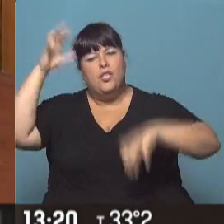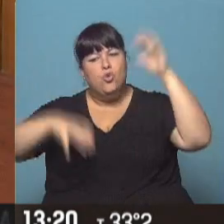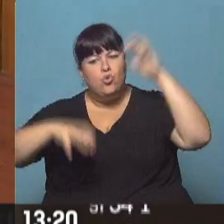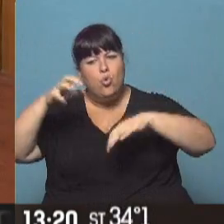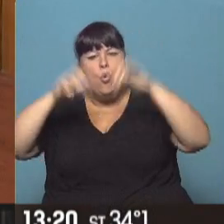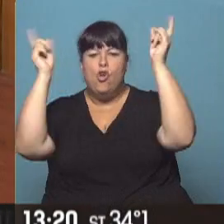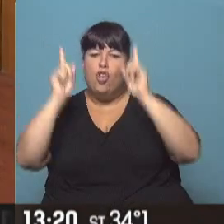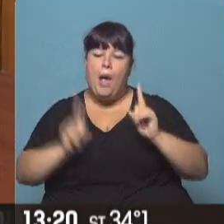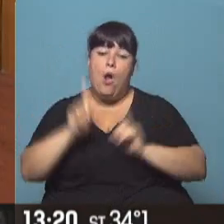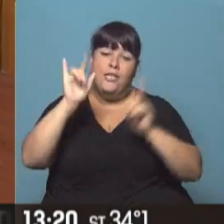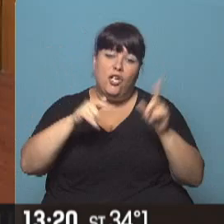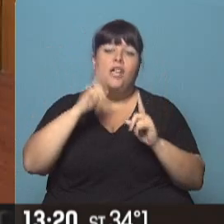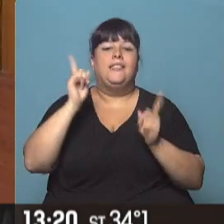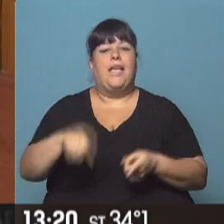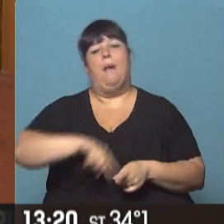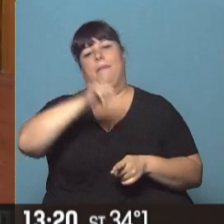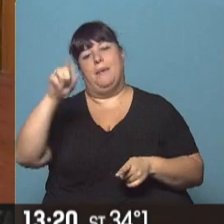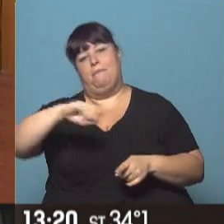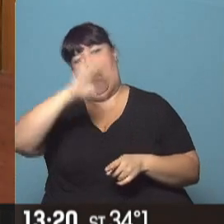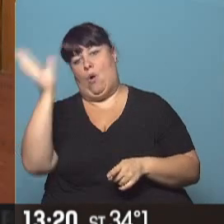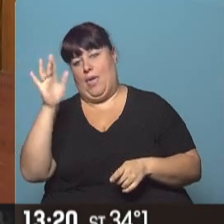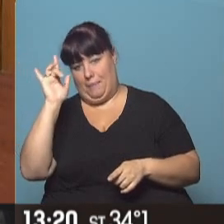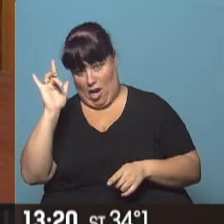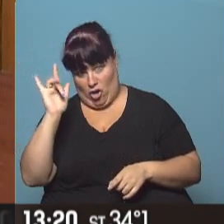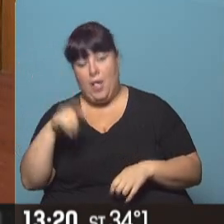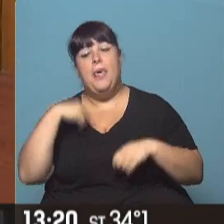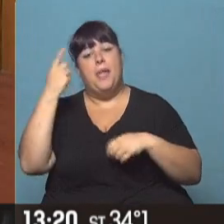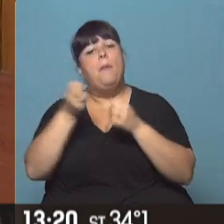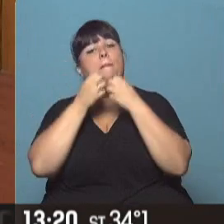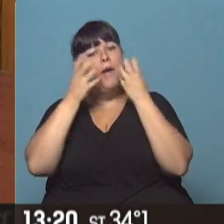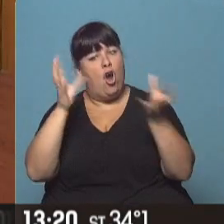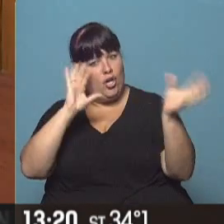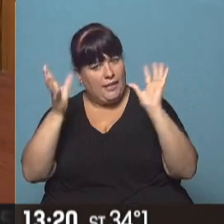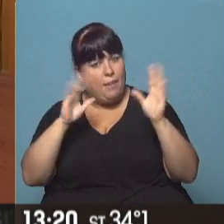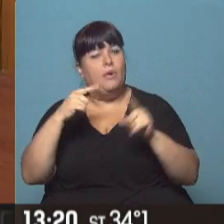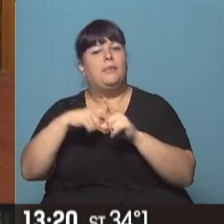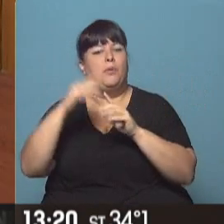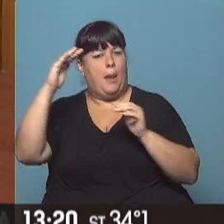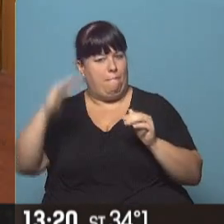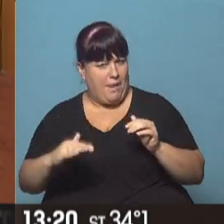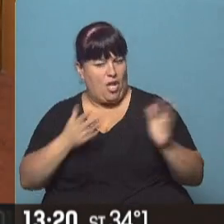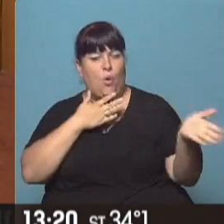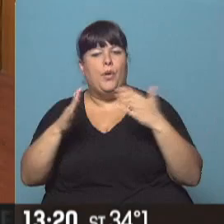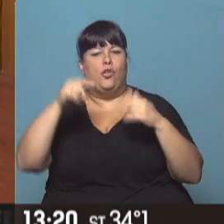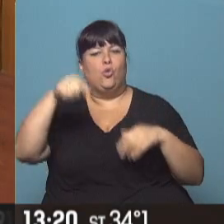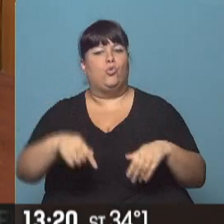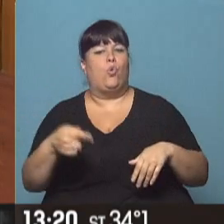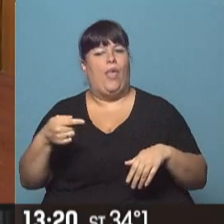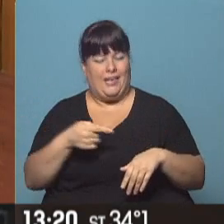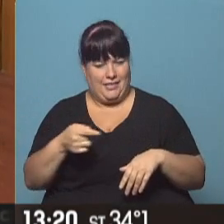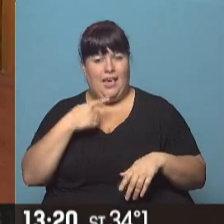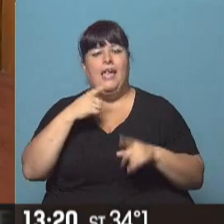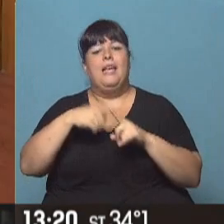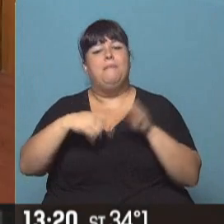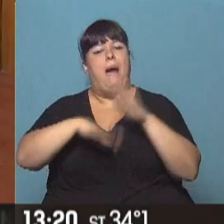alguna tormenta aislada que se va a extender también durante la madrugada del miércoles. Luego mejora el tiempo y desciende levemente la temperatura con vientos del sudeste, máximas de